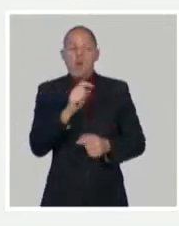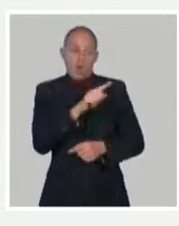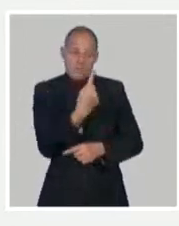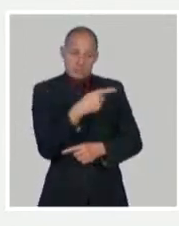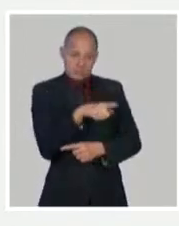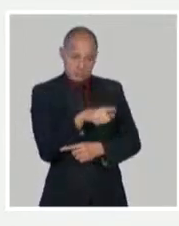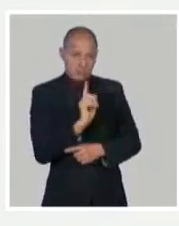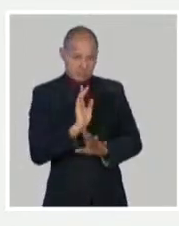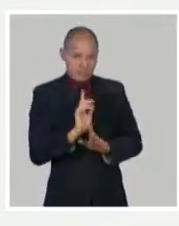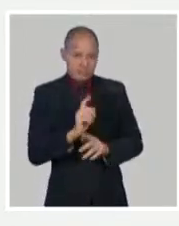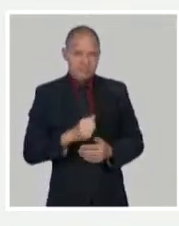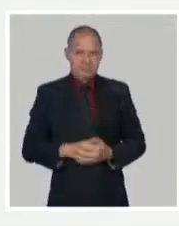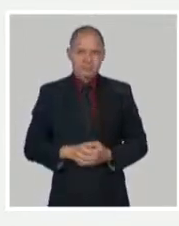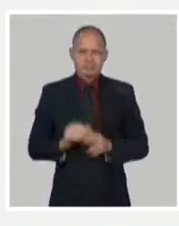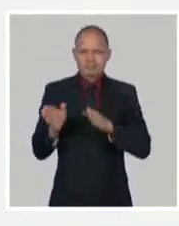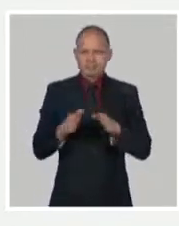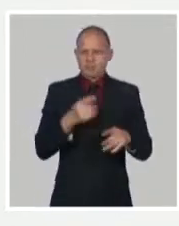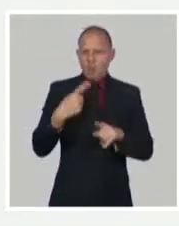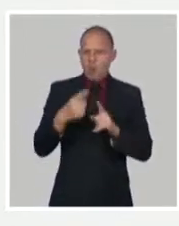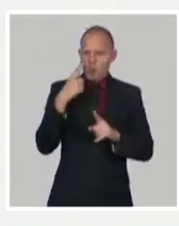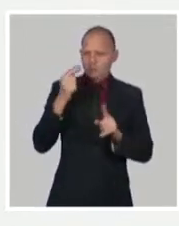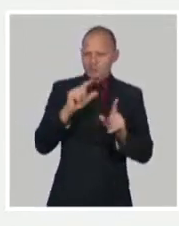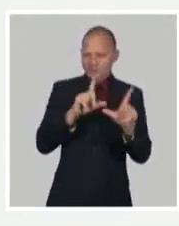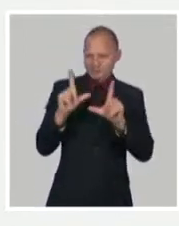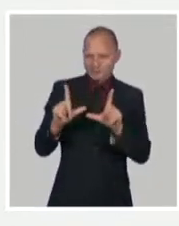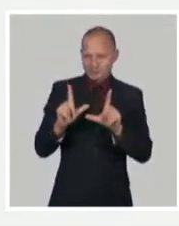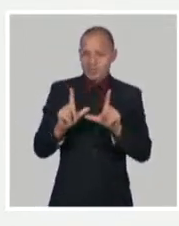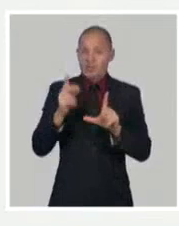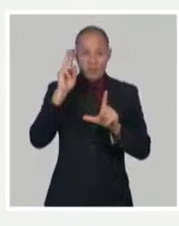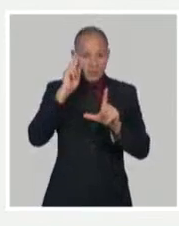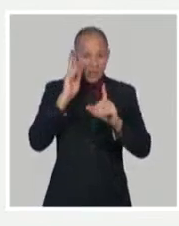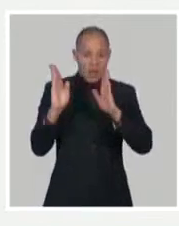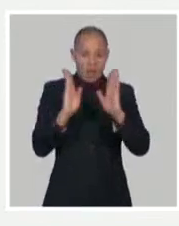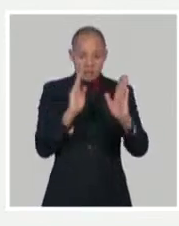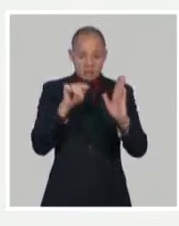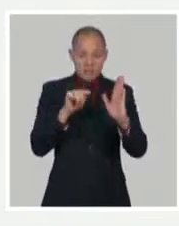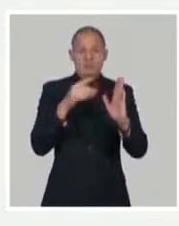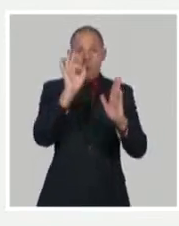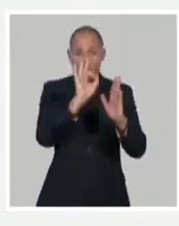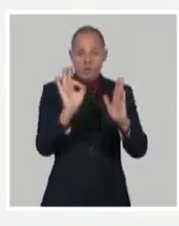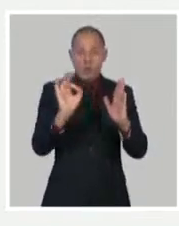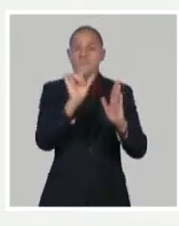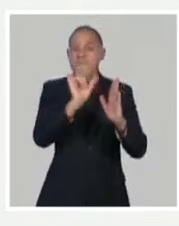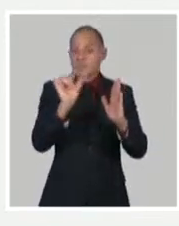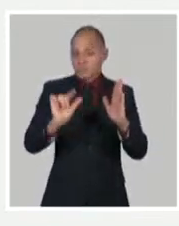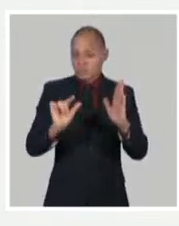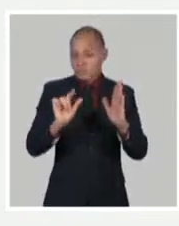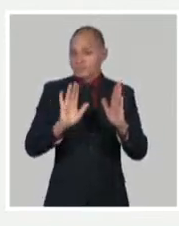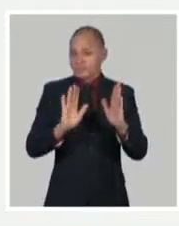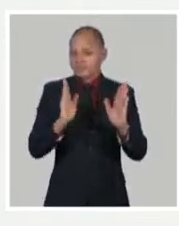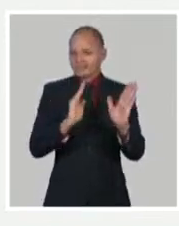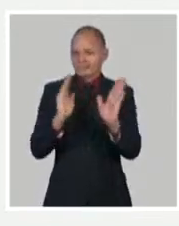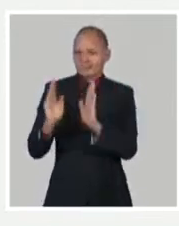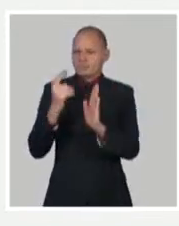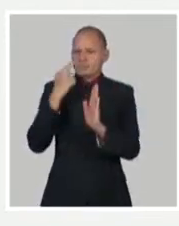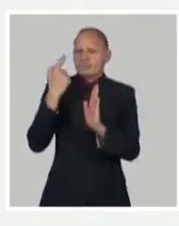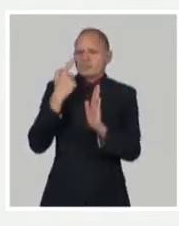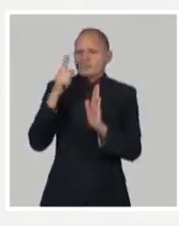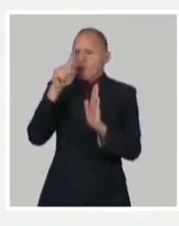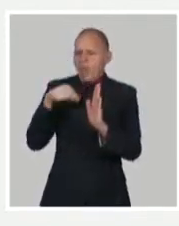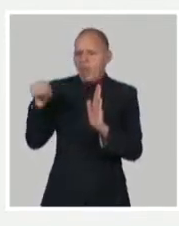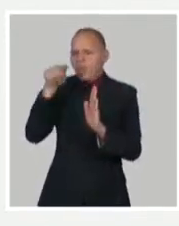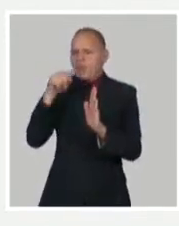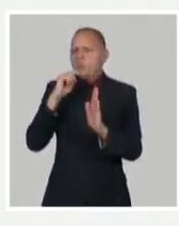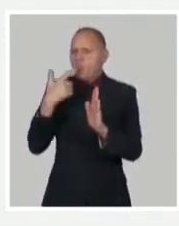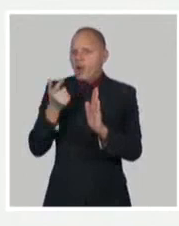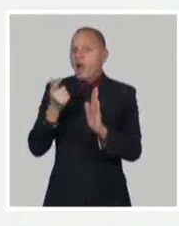la próxima pantalla, en ese mismo grupo, nosotros habíamos decidido que uno de esos grupos, el de menor dosis, iba a